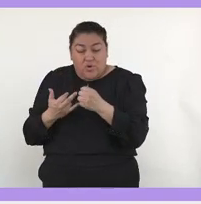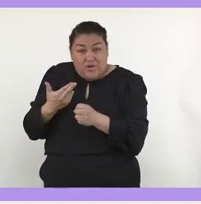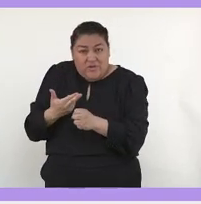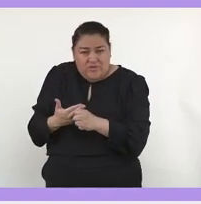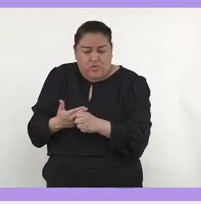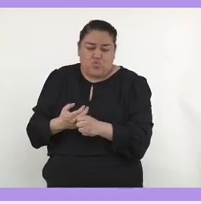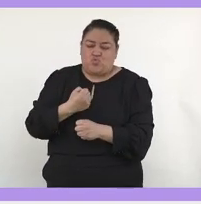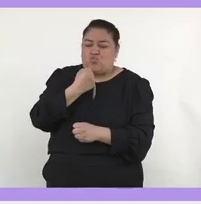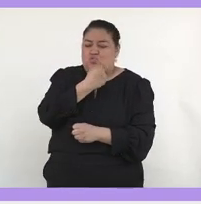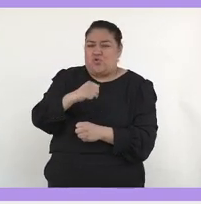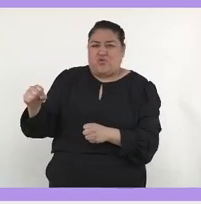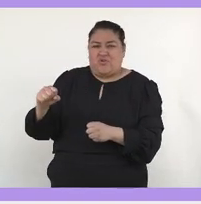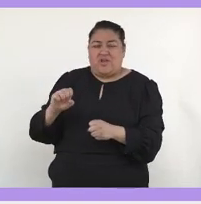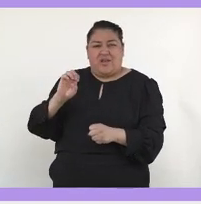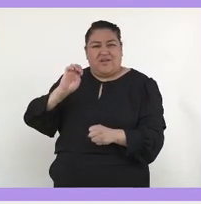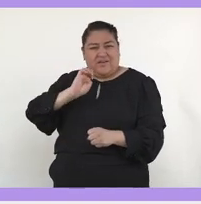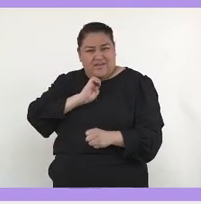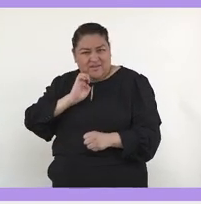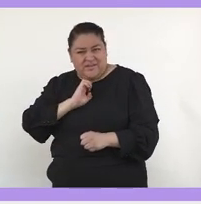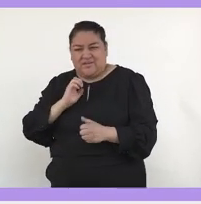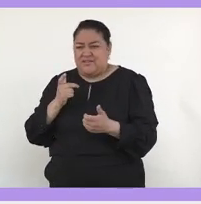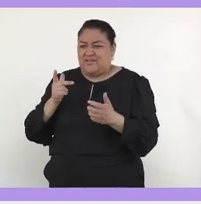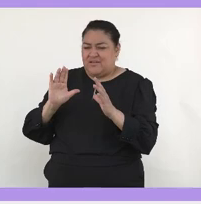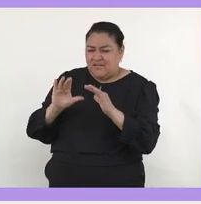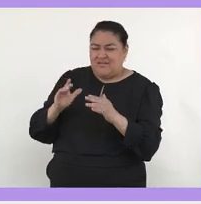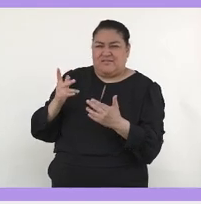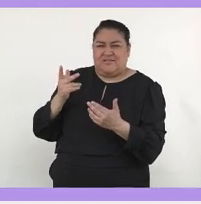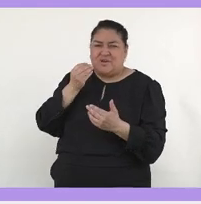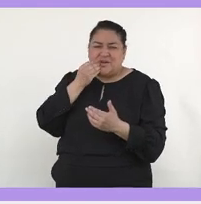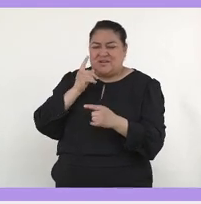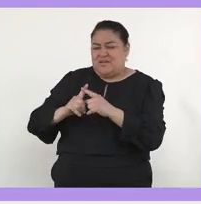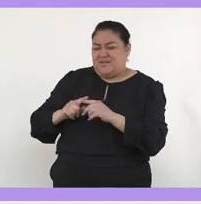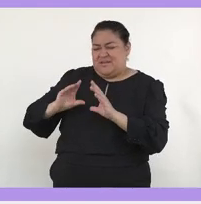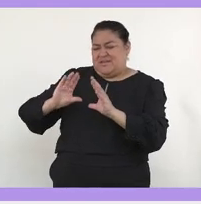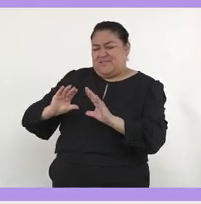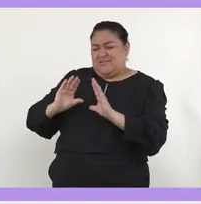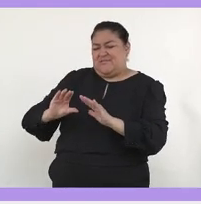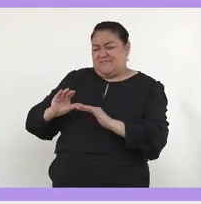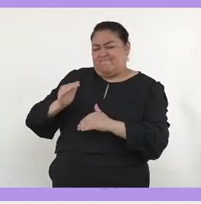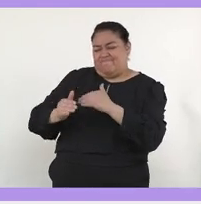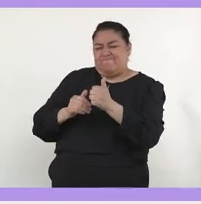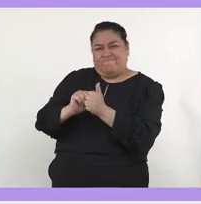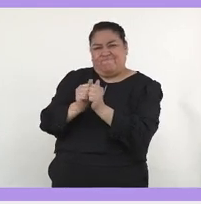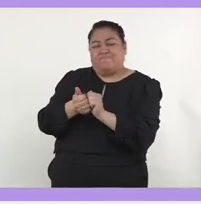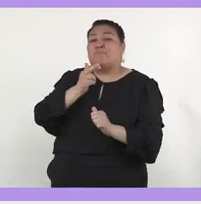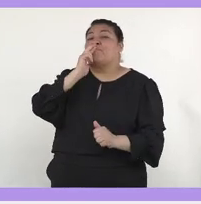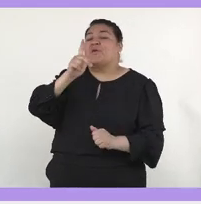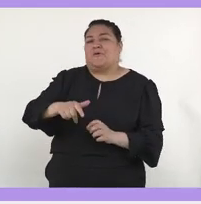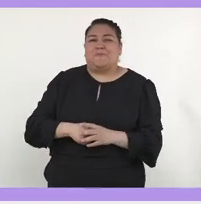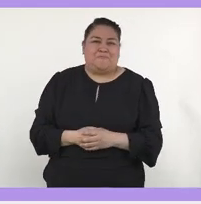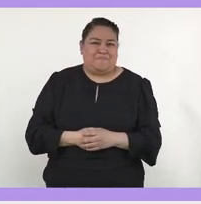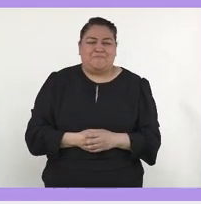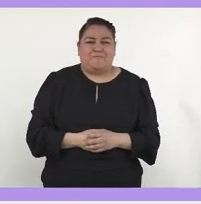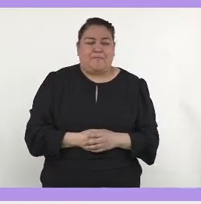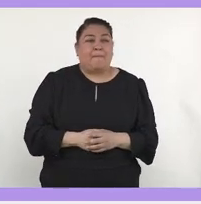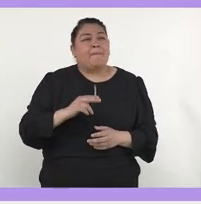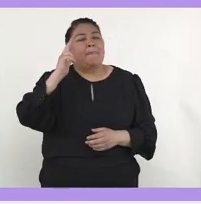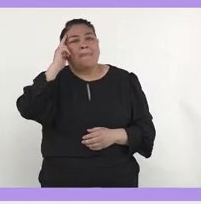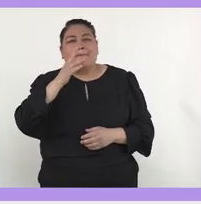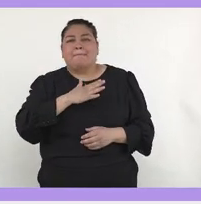está detrás tratando de mejorar las condiciones día a día gracias Bueno buenas tardes